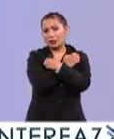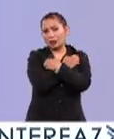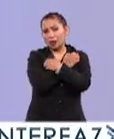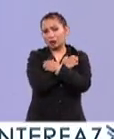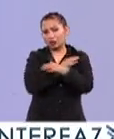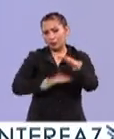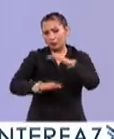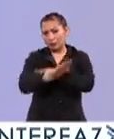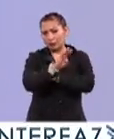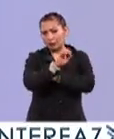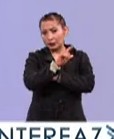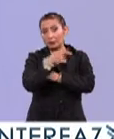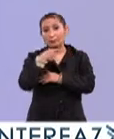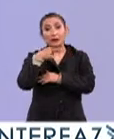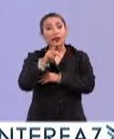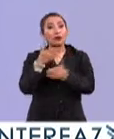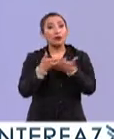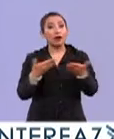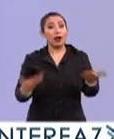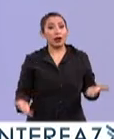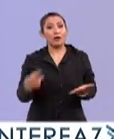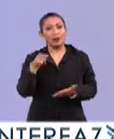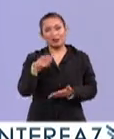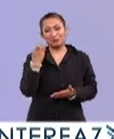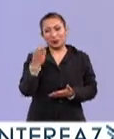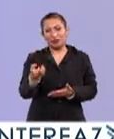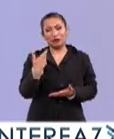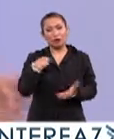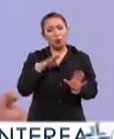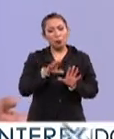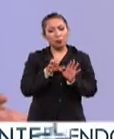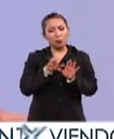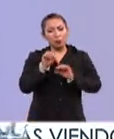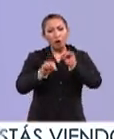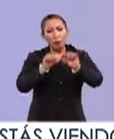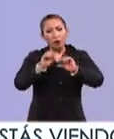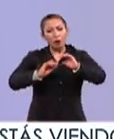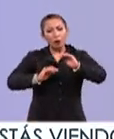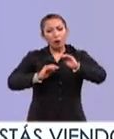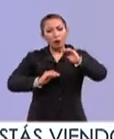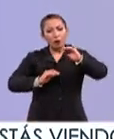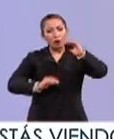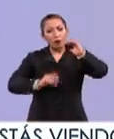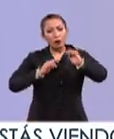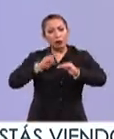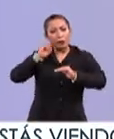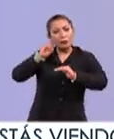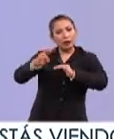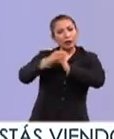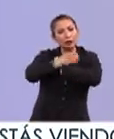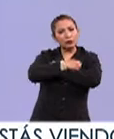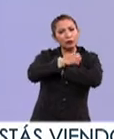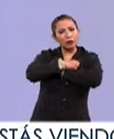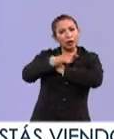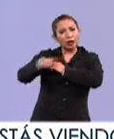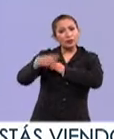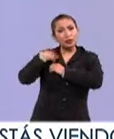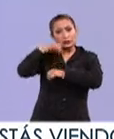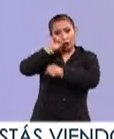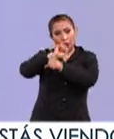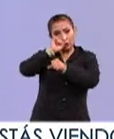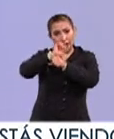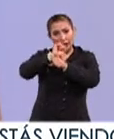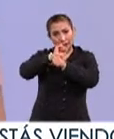educación básica. Sin embargo, pues esto se va separando cuando nos vamos a la educación